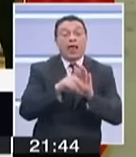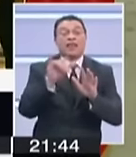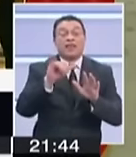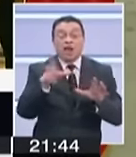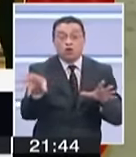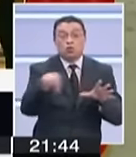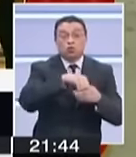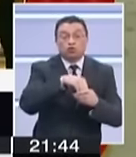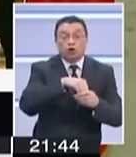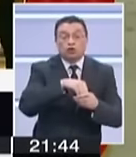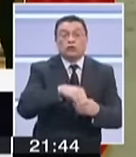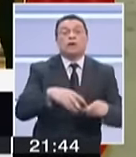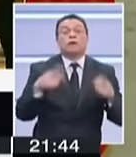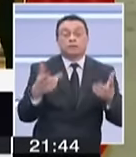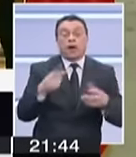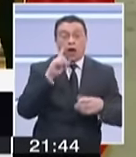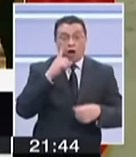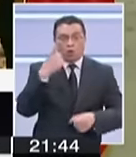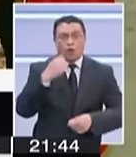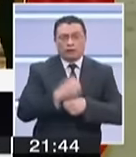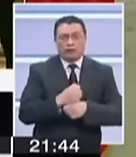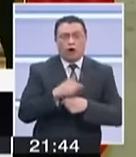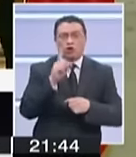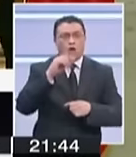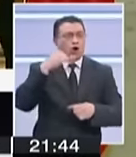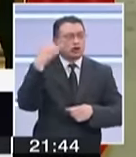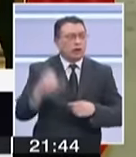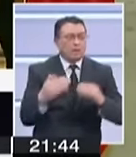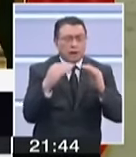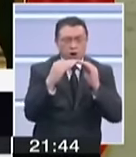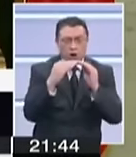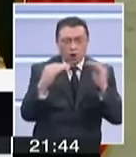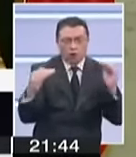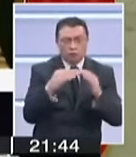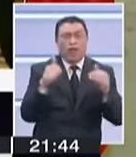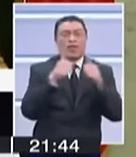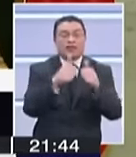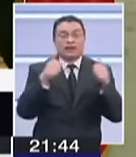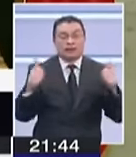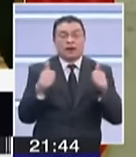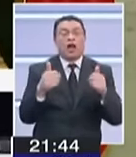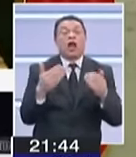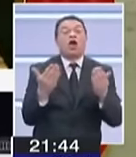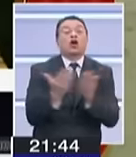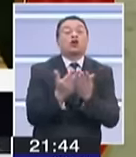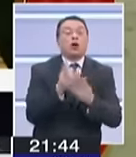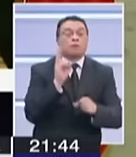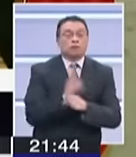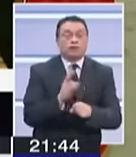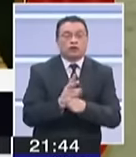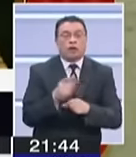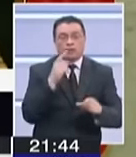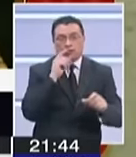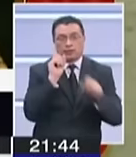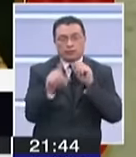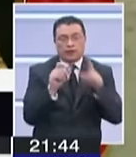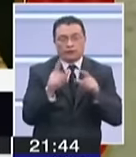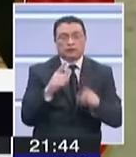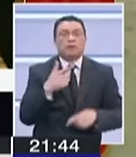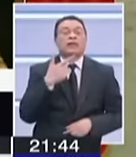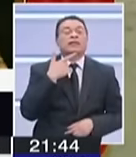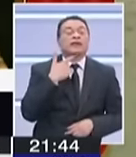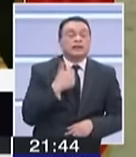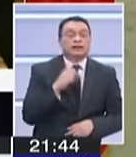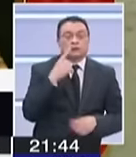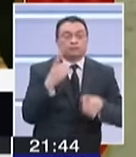hemos tenido un trabajo que no siempre es coincidente, porque la directiva del Colegio de Profesores, bueno, defiende, ¿no es cierto?, el interés de sus